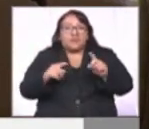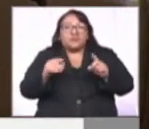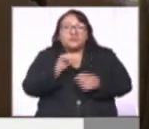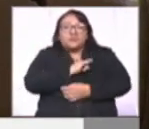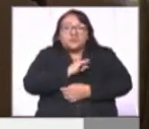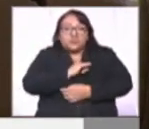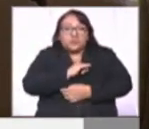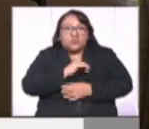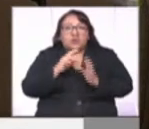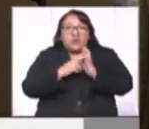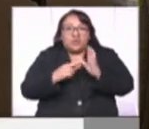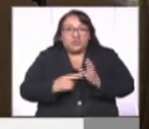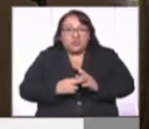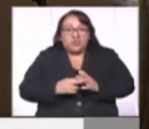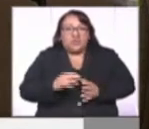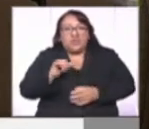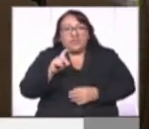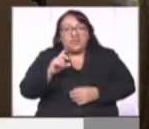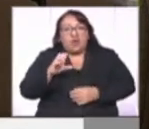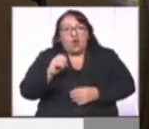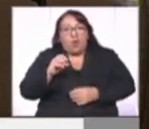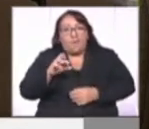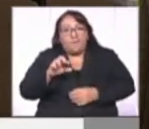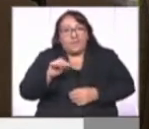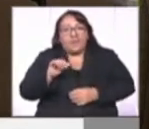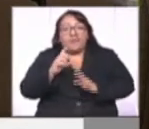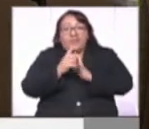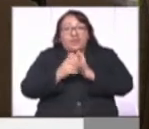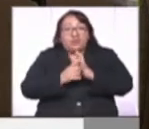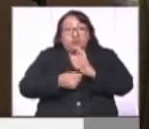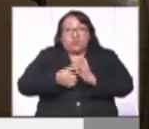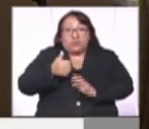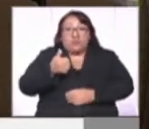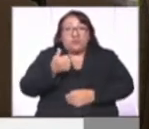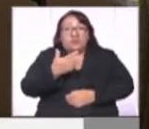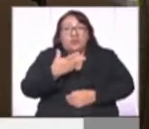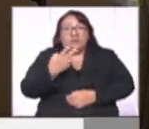órganos resolutivos del INDECOPI. El Decreto Supremo